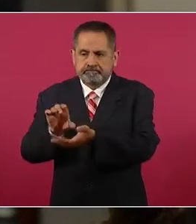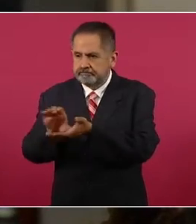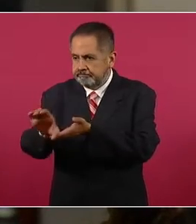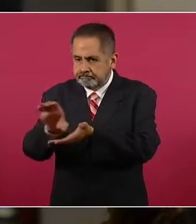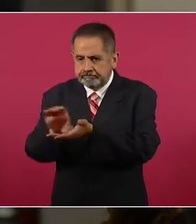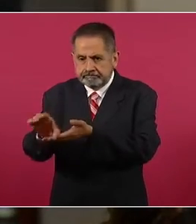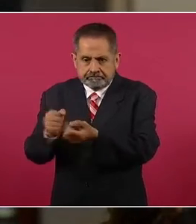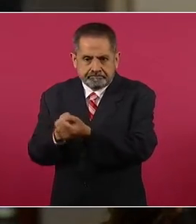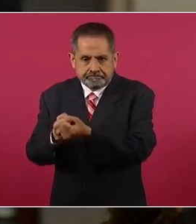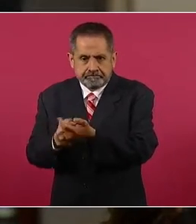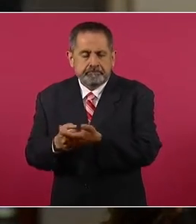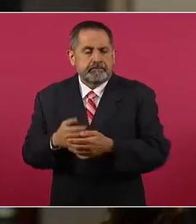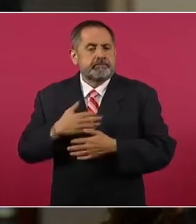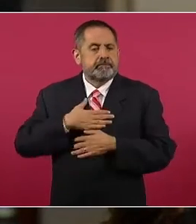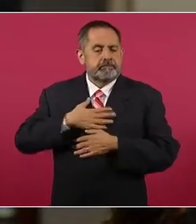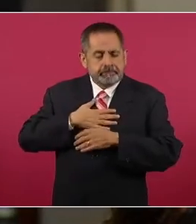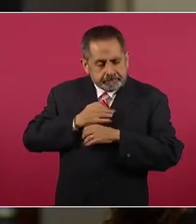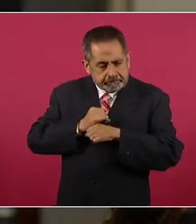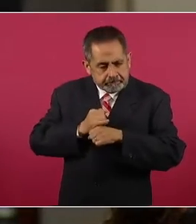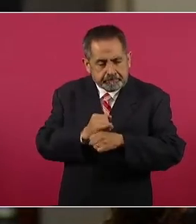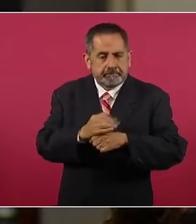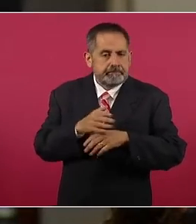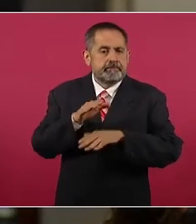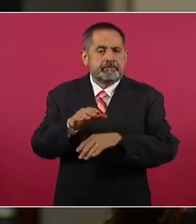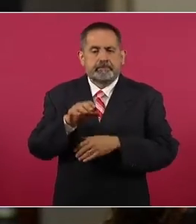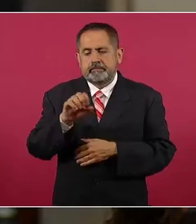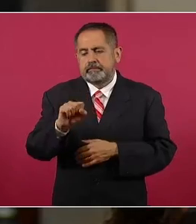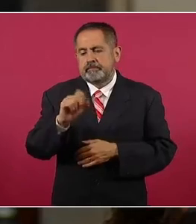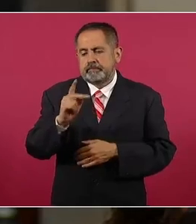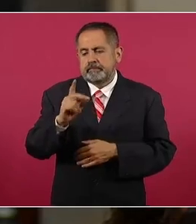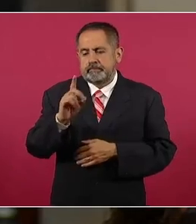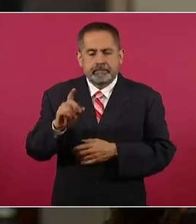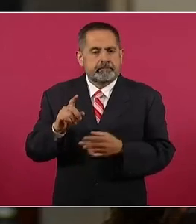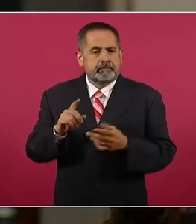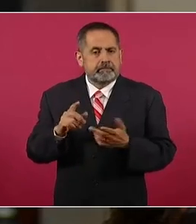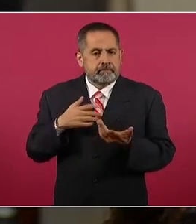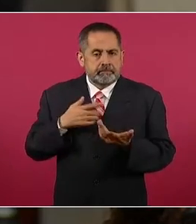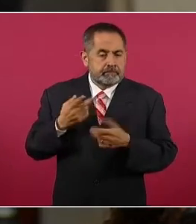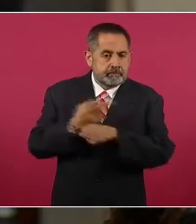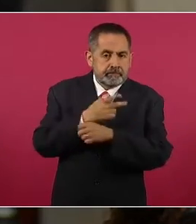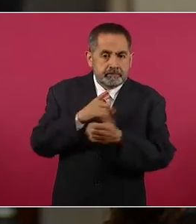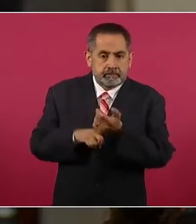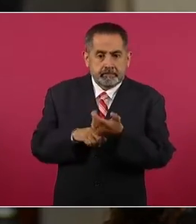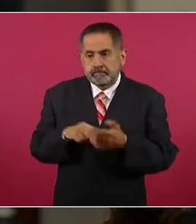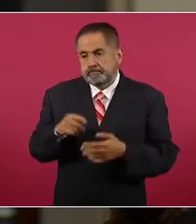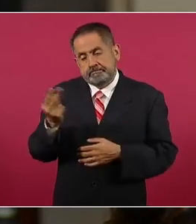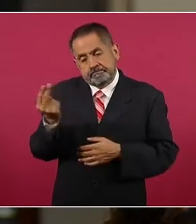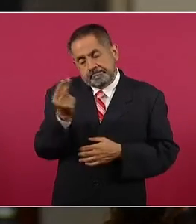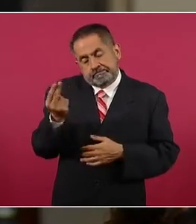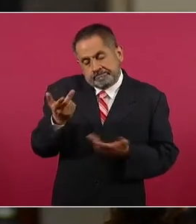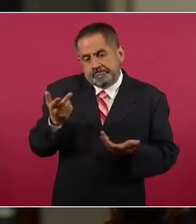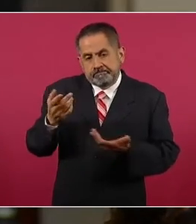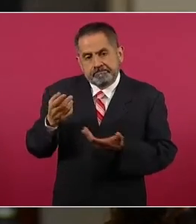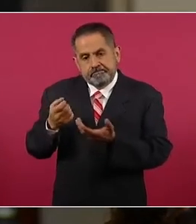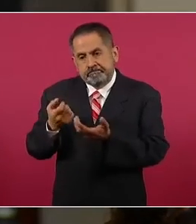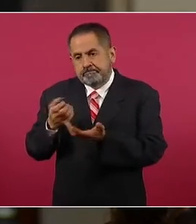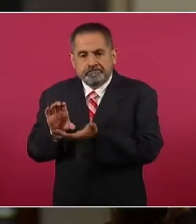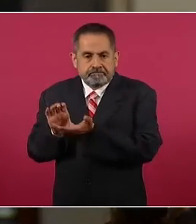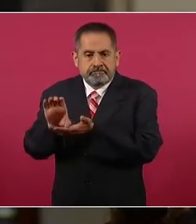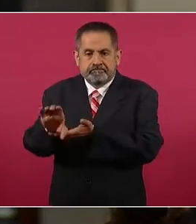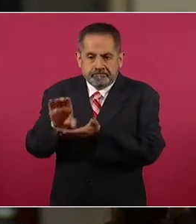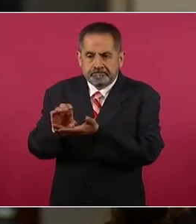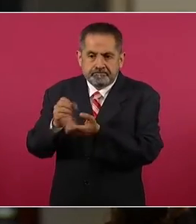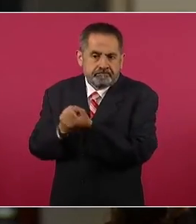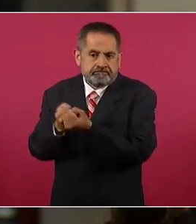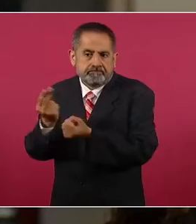en SDP Noticias y en Econósfera, que es un mal necesario, que ahorita más que